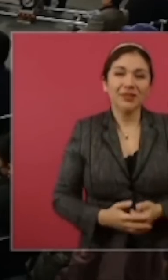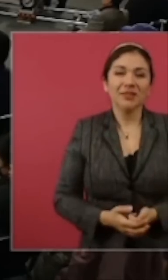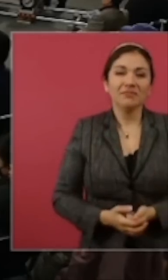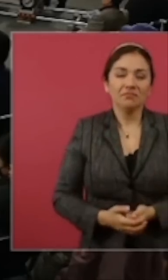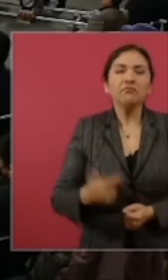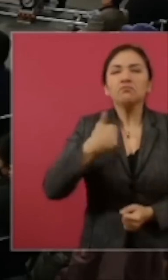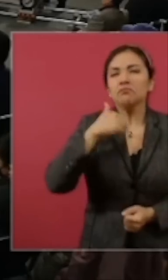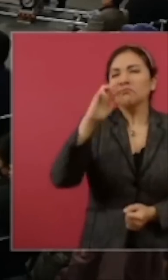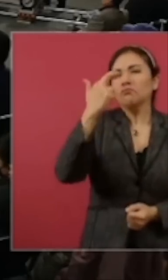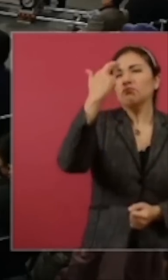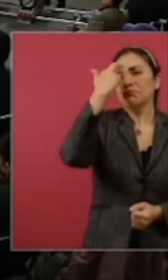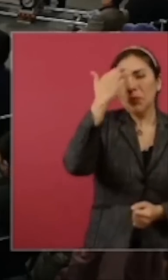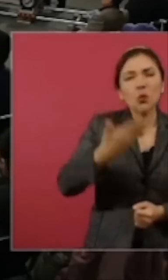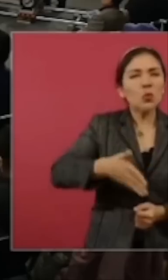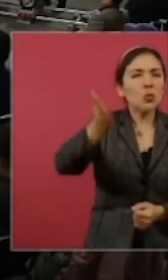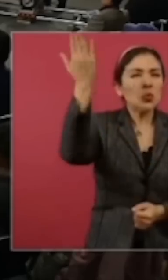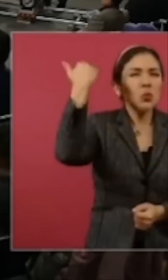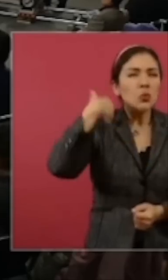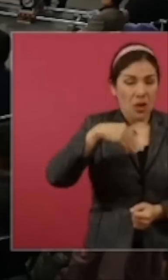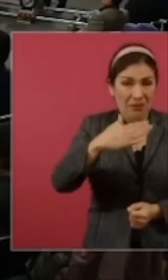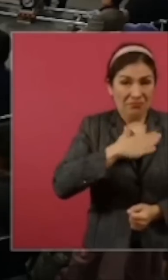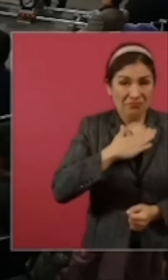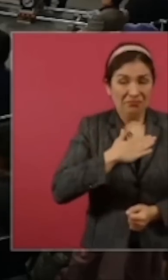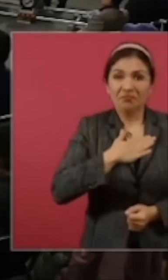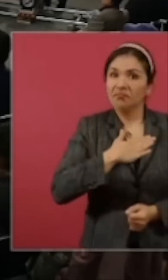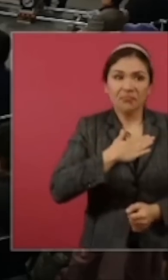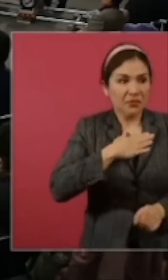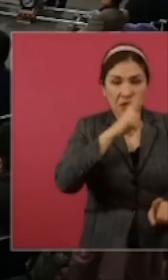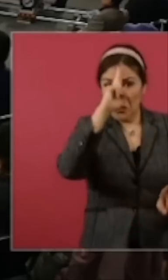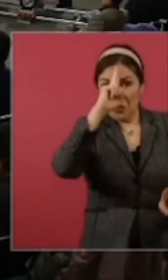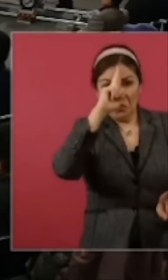Yo recuerdo que a nosotros nos prohibieron